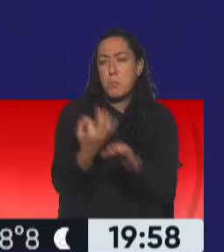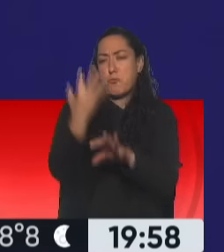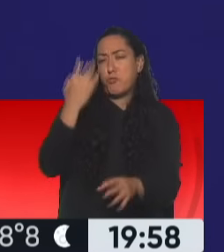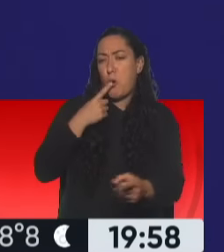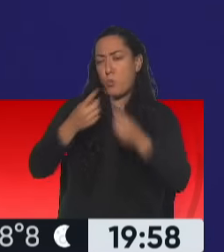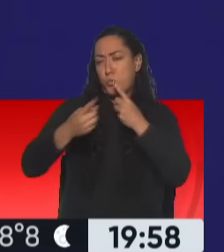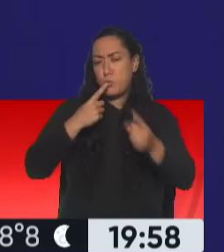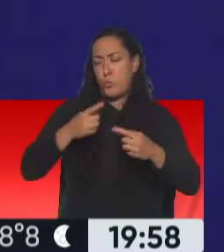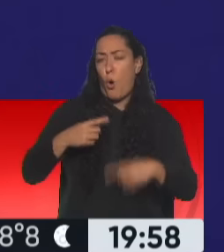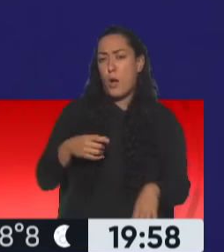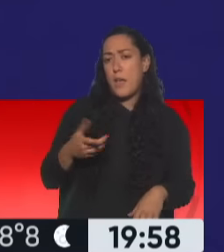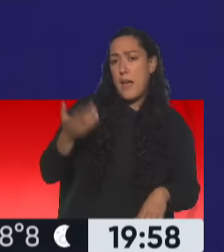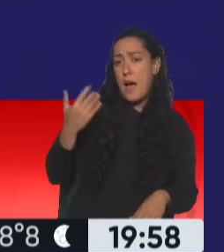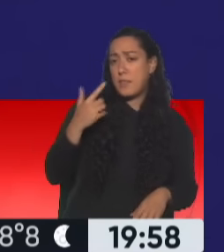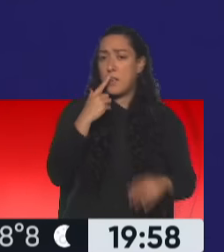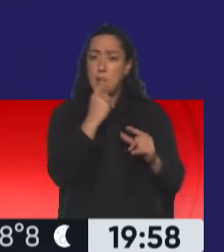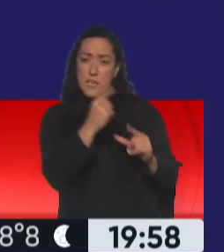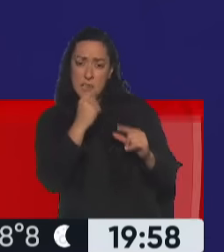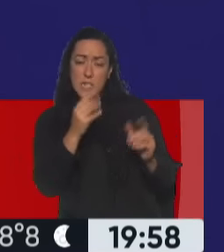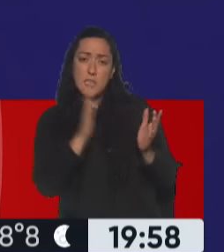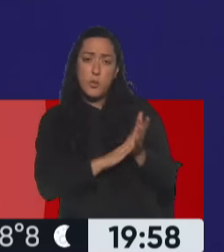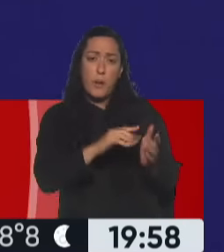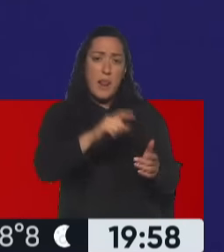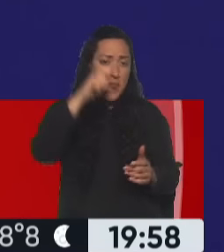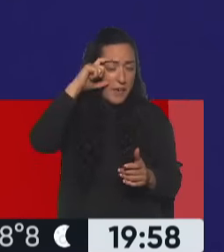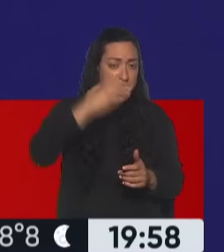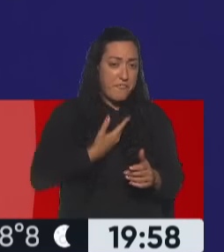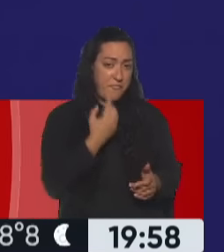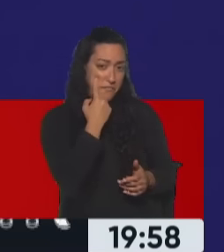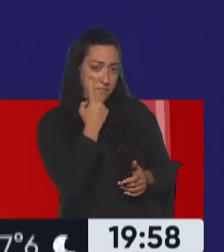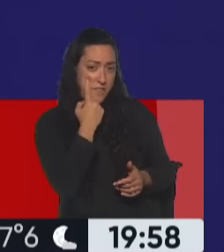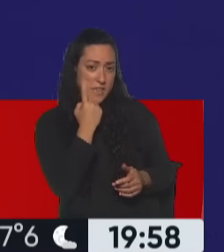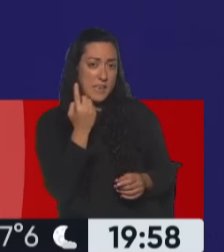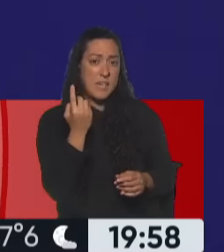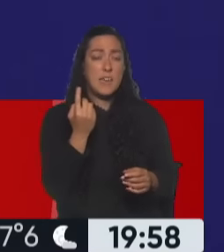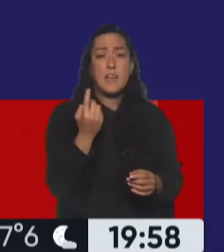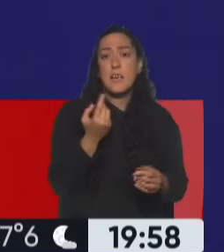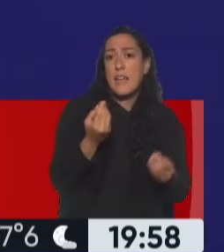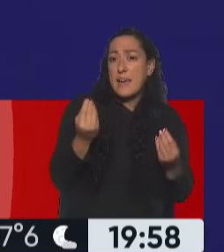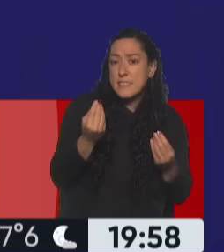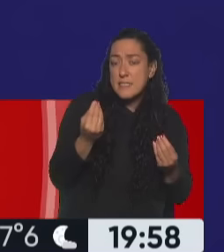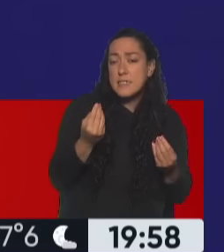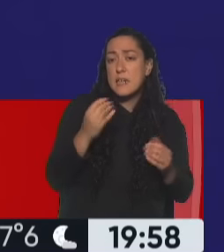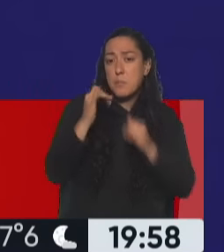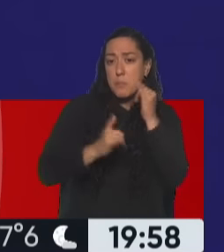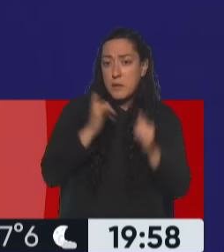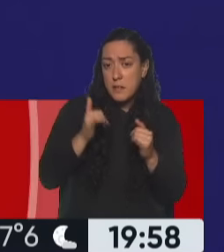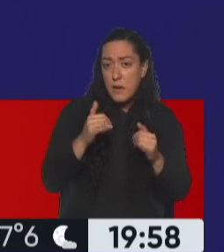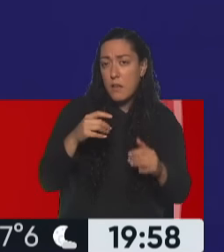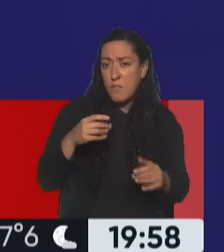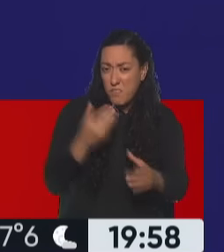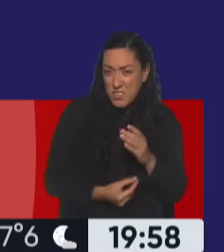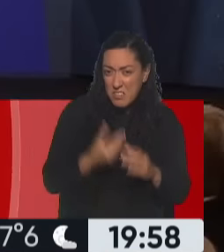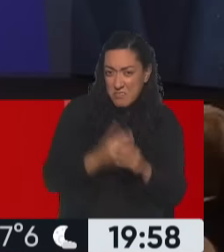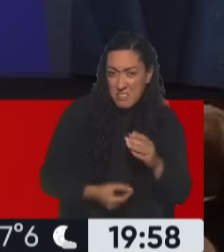consultor en un reportaje criticando lo que hicimos con la LEFI y sucede que no sabe lo que es una operación overnight. Cuando lo tuvo que explicar, trastablilló.